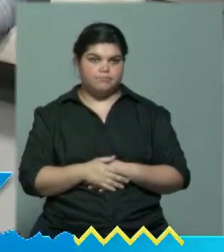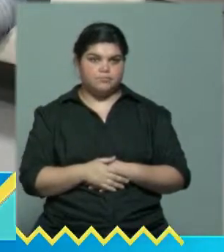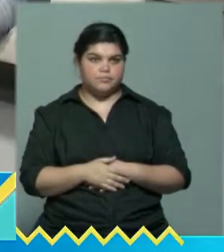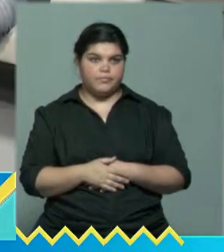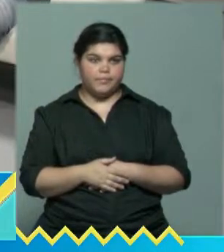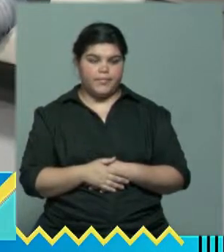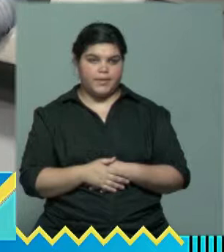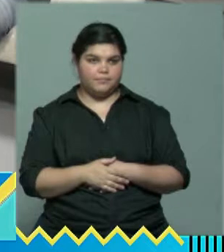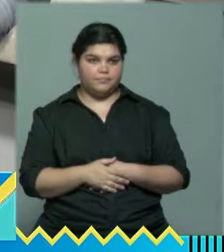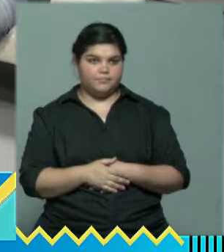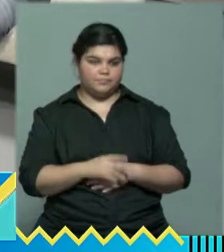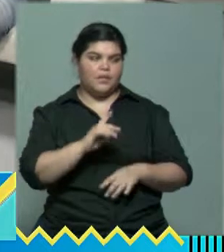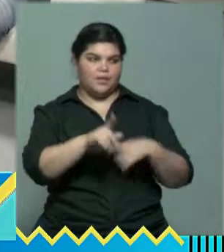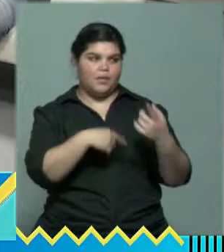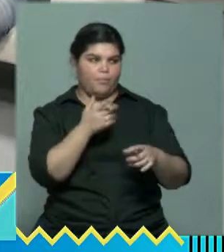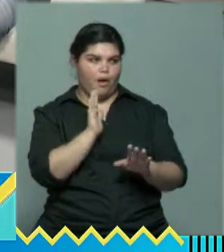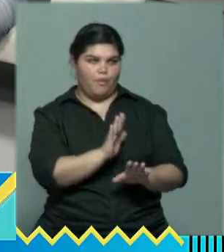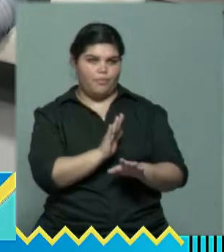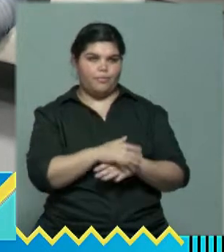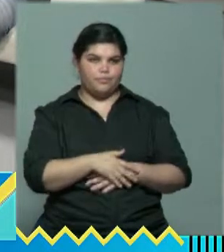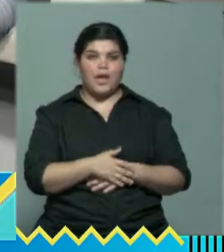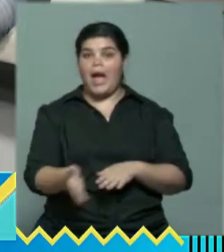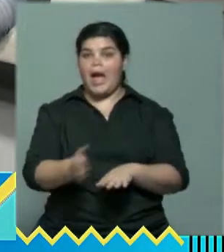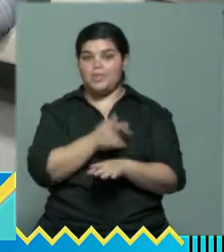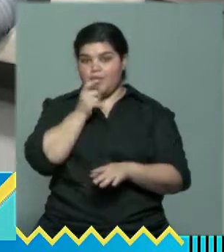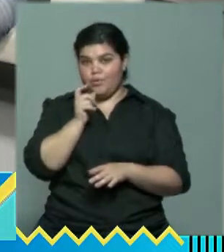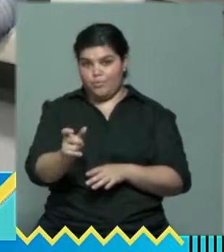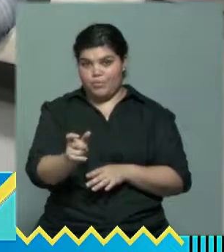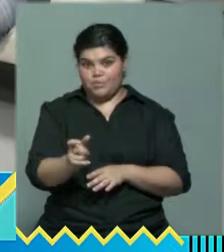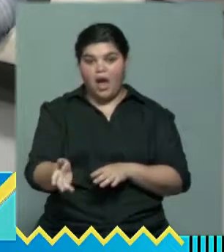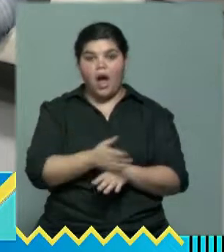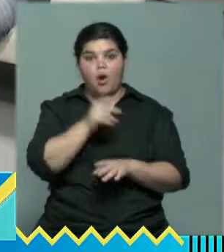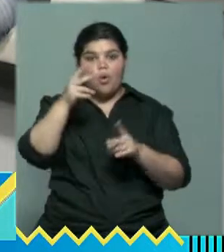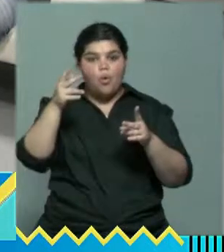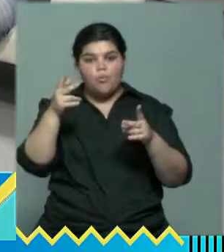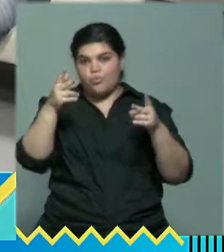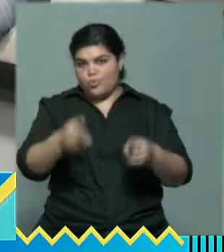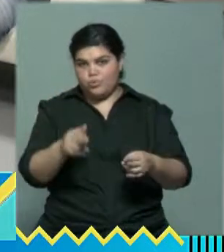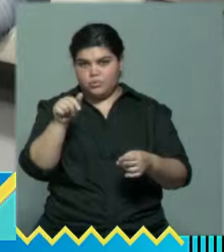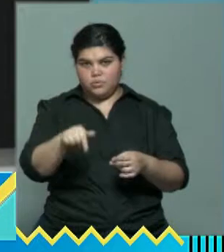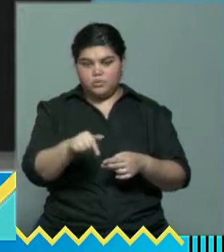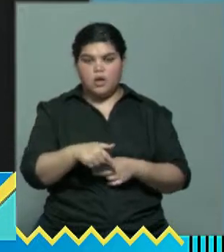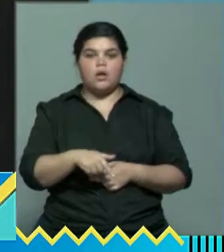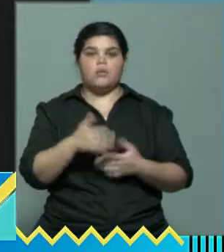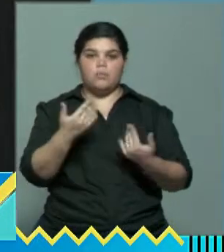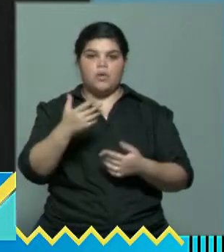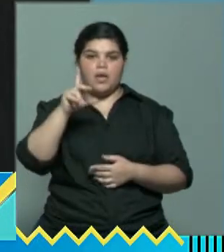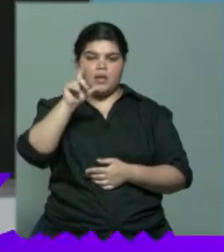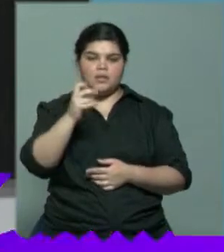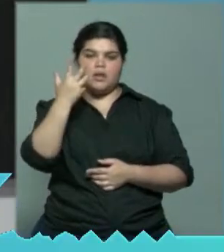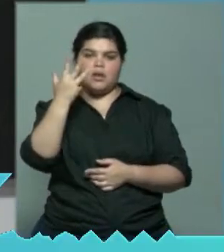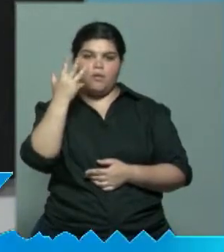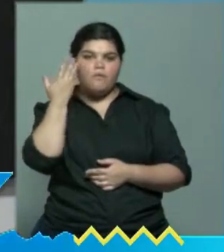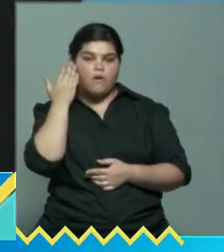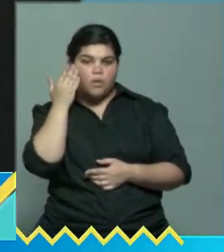contestar a eso, pero sí, antes de que le contesten, me tengo que ir justamente a un corte. Estamos en las redes sociales, en Instagram y en Facebook,